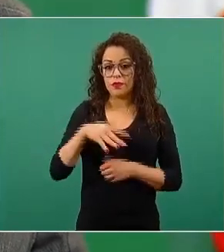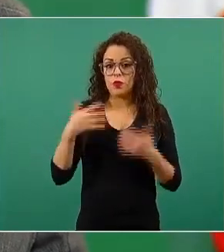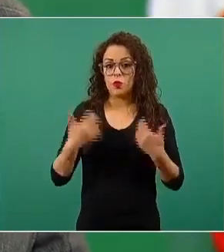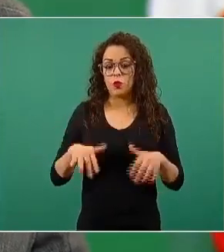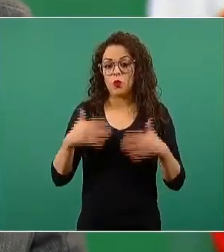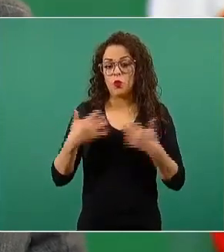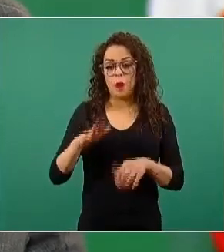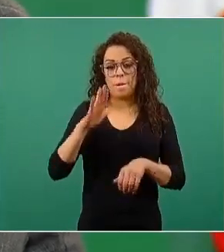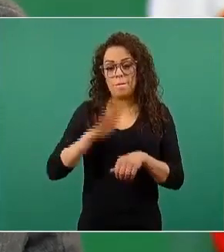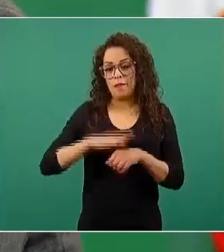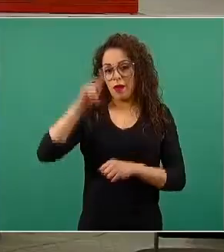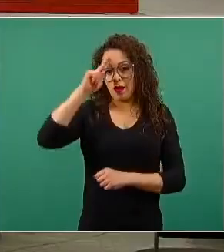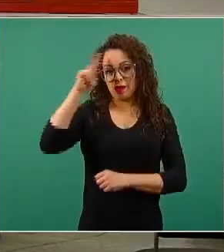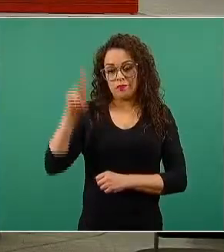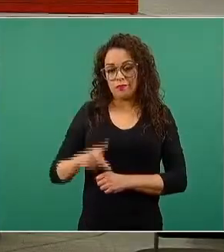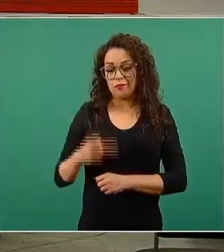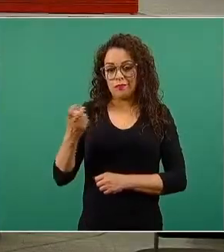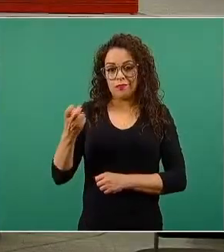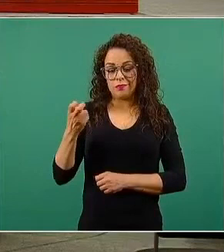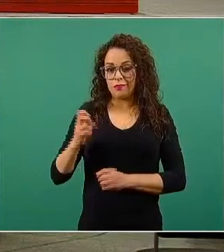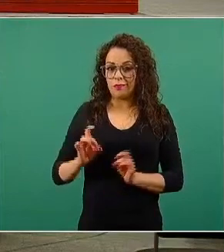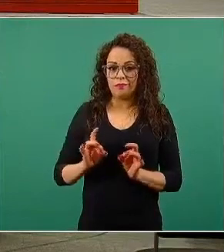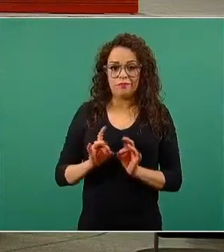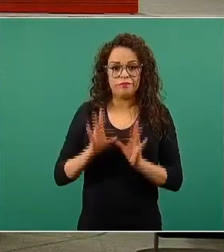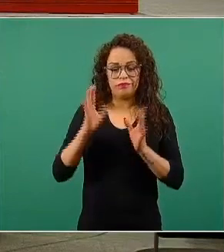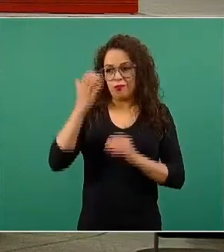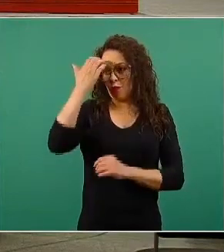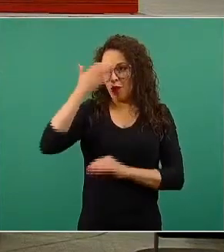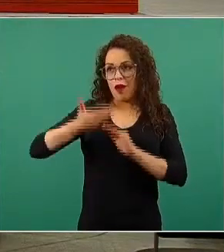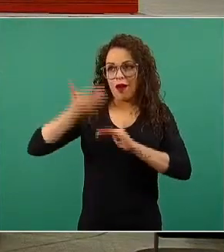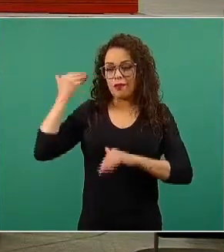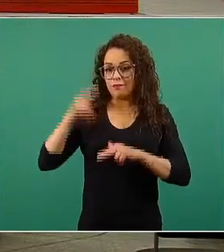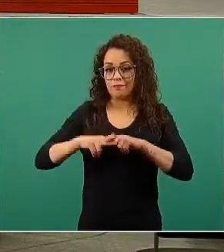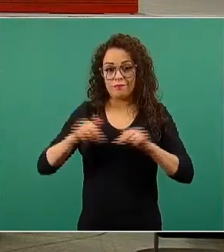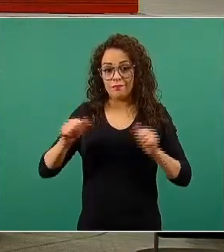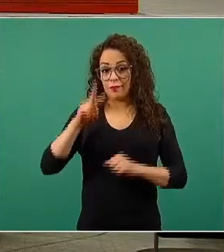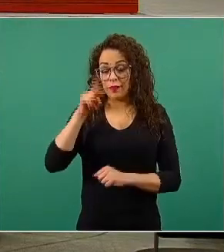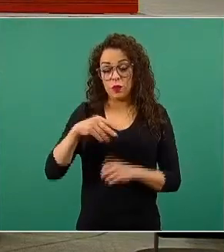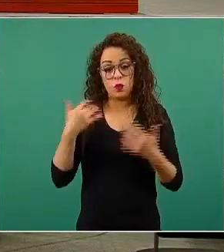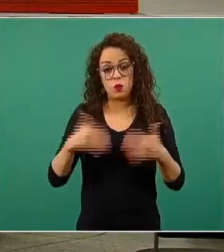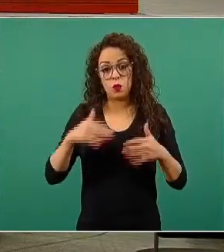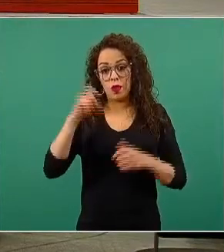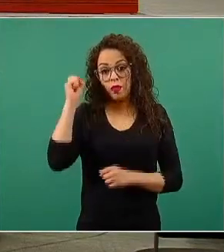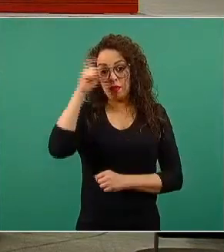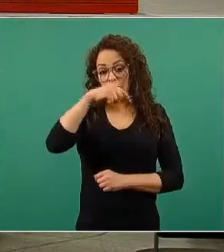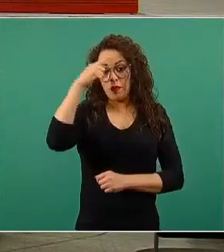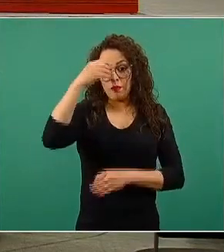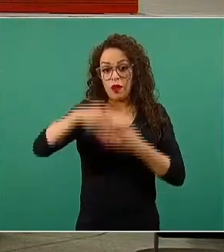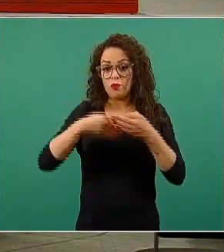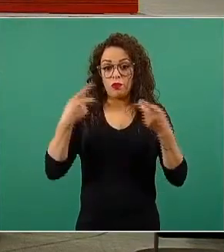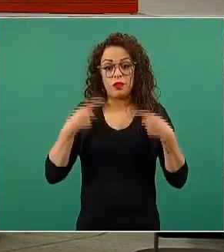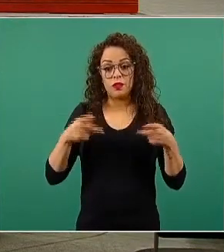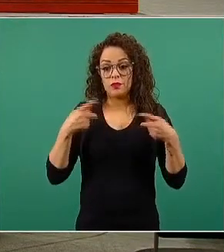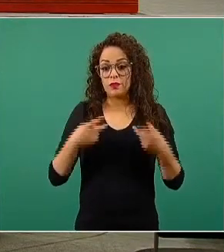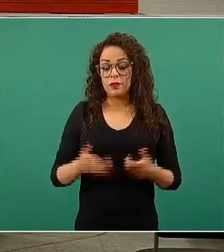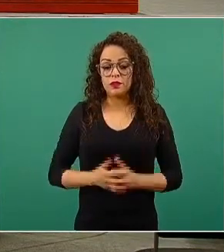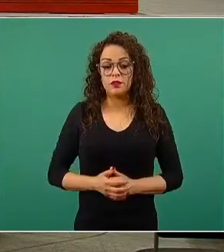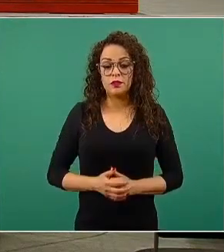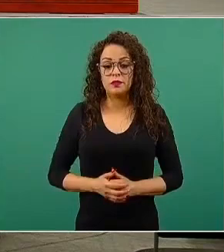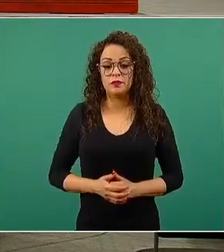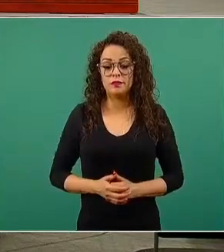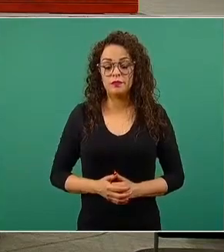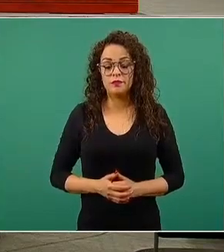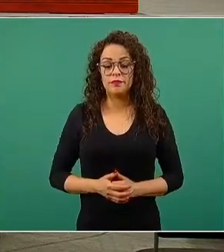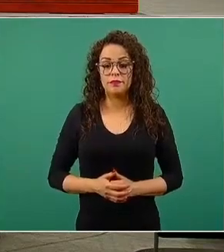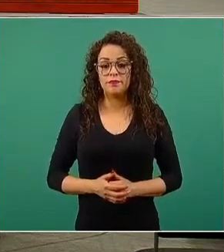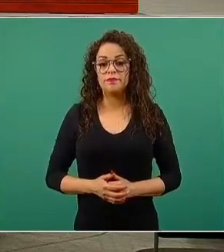salud pública, ojalá ya no haya otra. Ha sido un reto enorme para todas las personas, para muchísimas personas, y